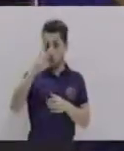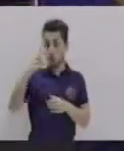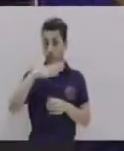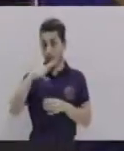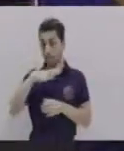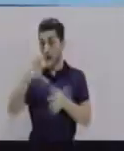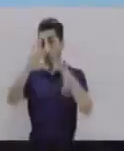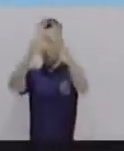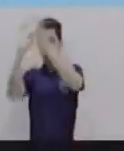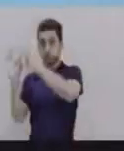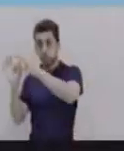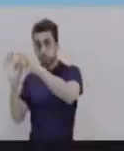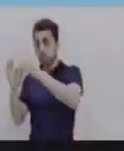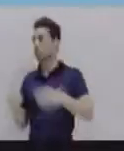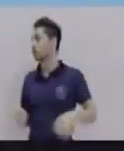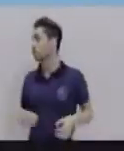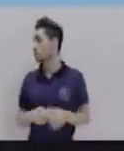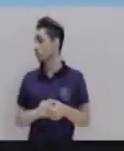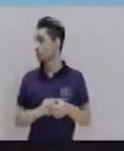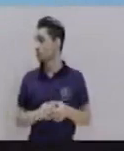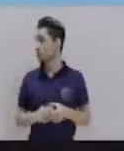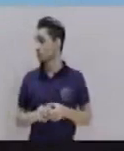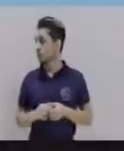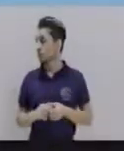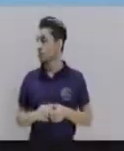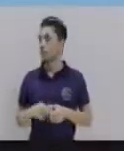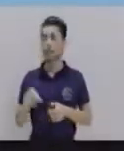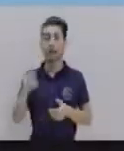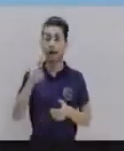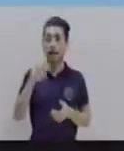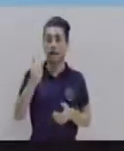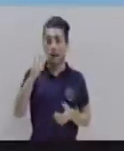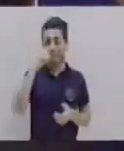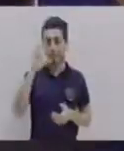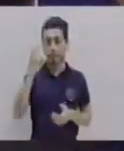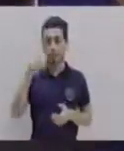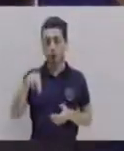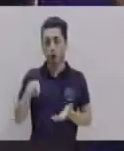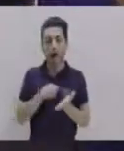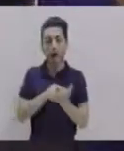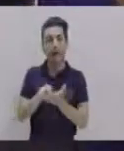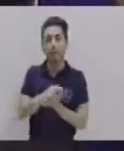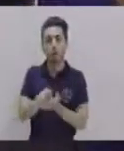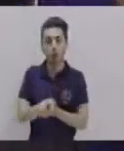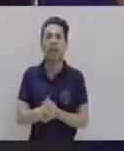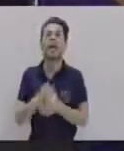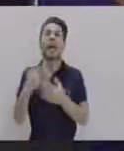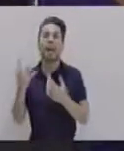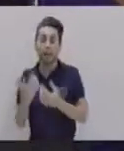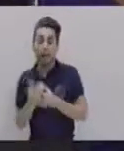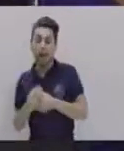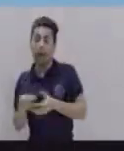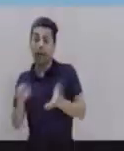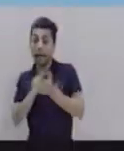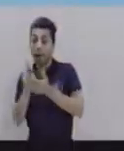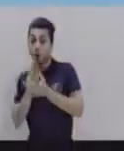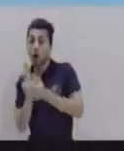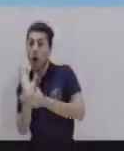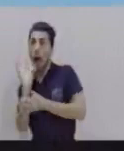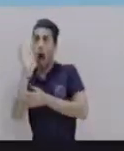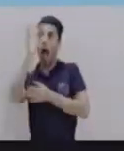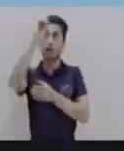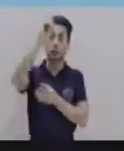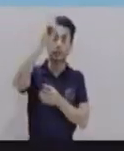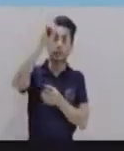tenemos un segundo consumidor, que es un ratón. Este ratón se va a comer al saltamontes. ¿Por